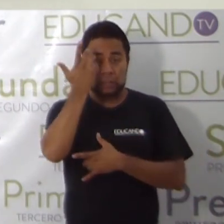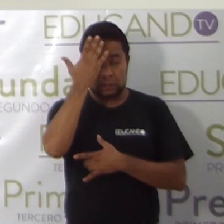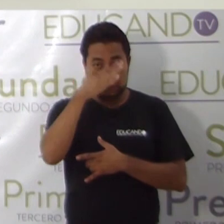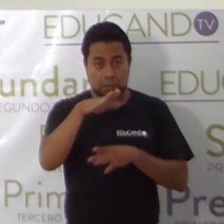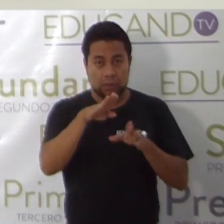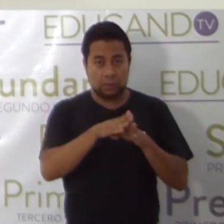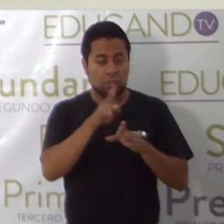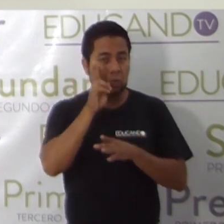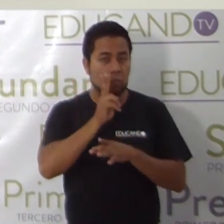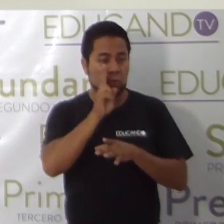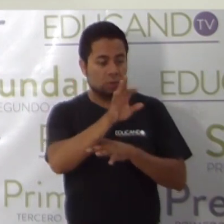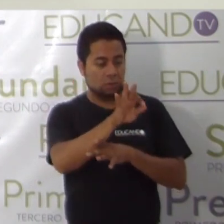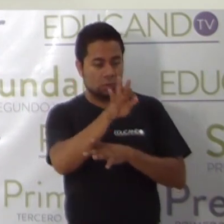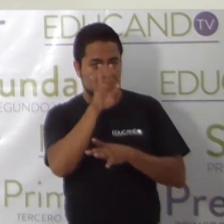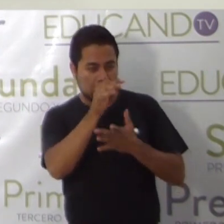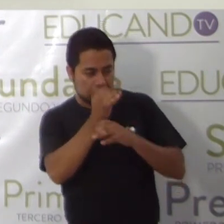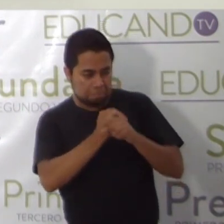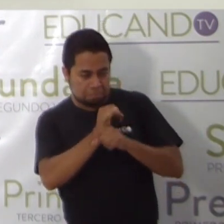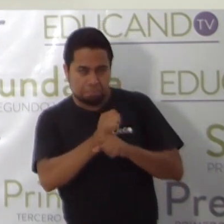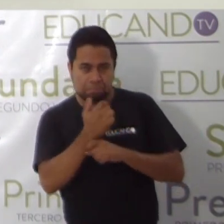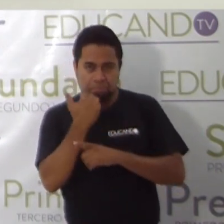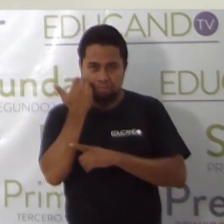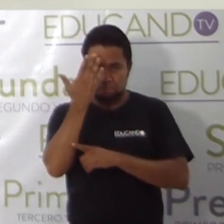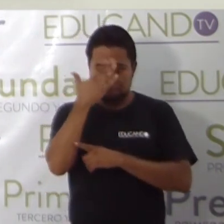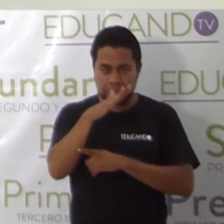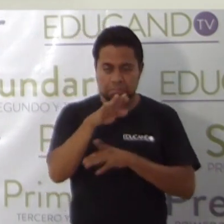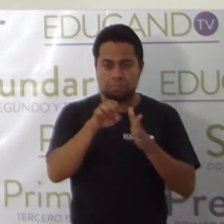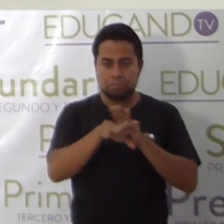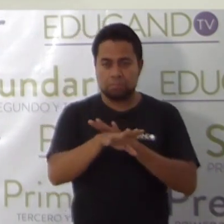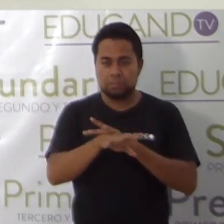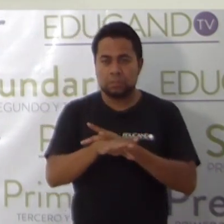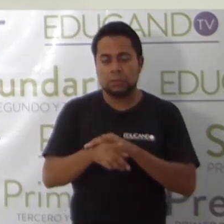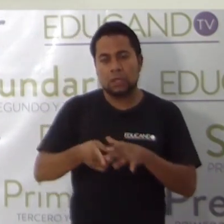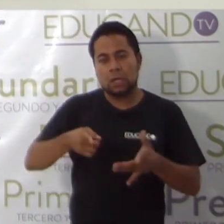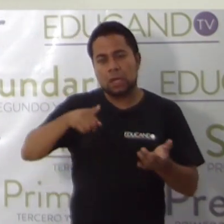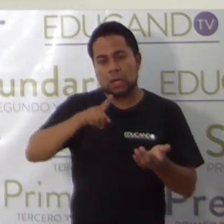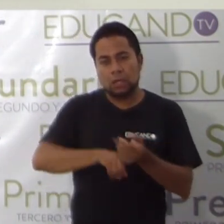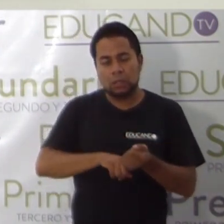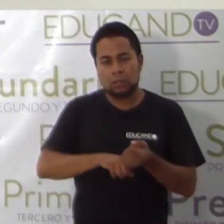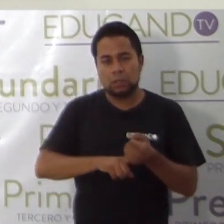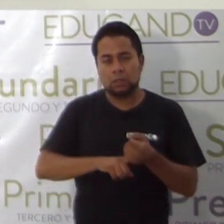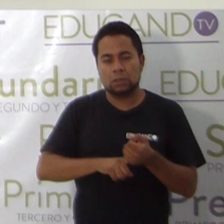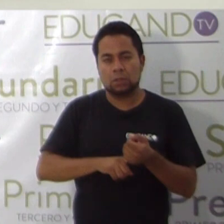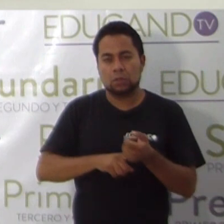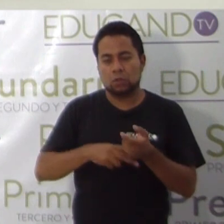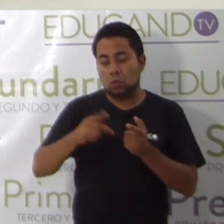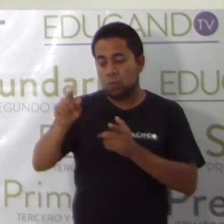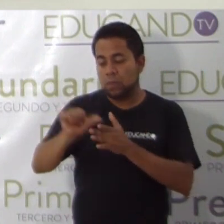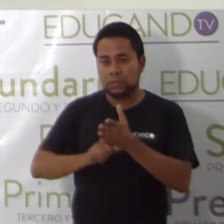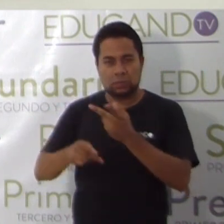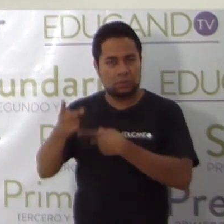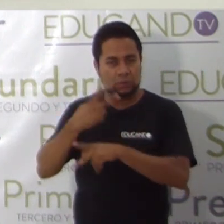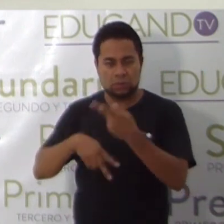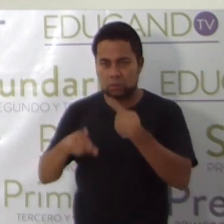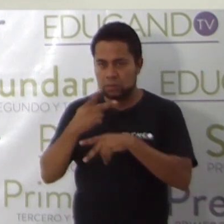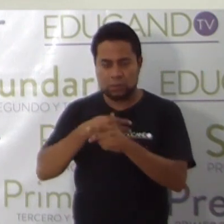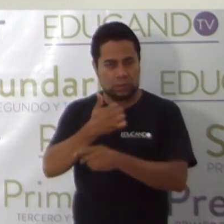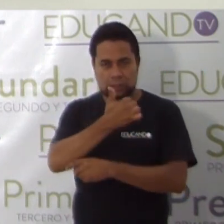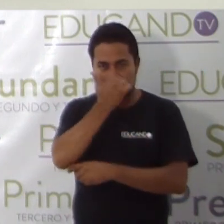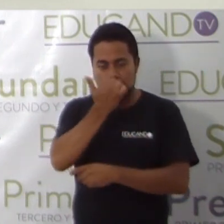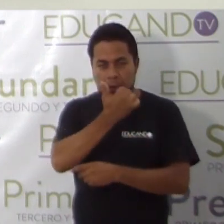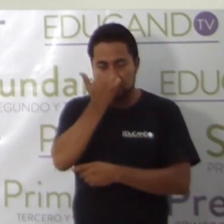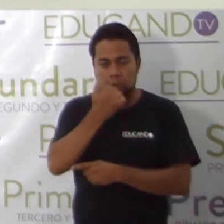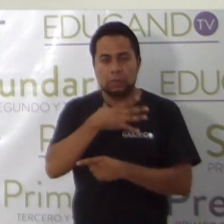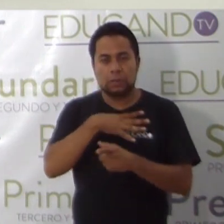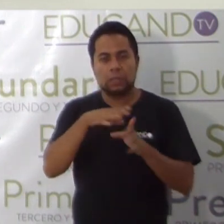se quiso tomar una muestra y se quiso saber cuántos días habían faltado en un bimestre, ¿sí? Se tomó